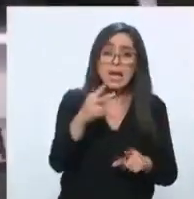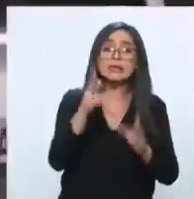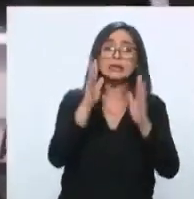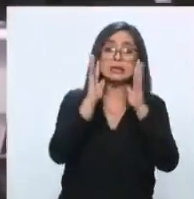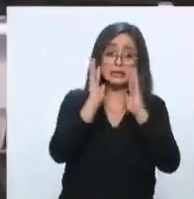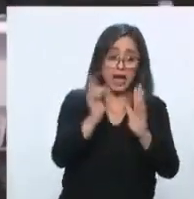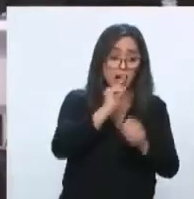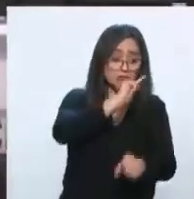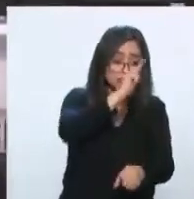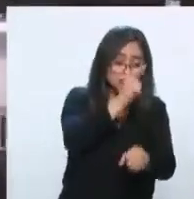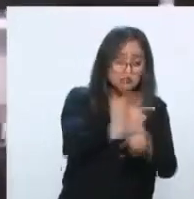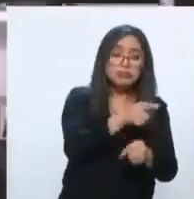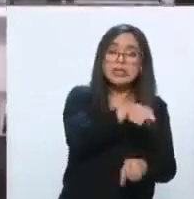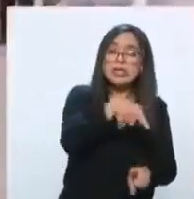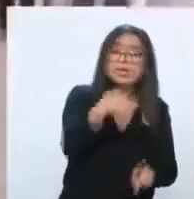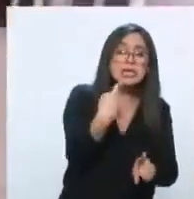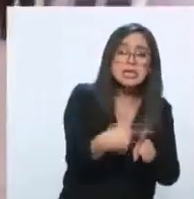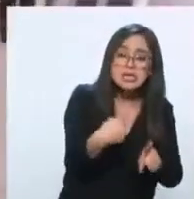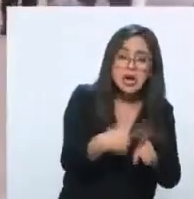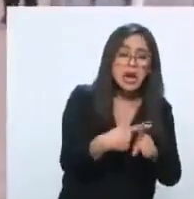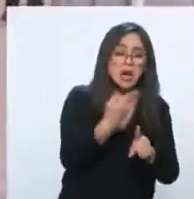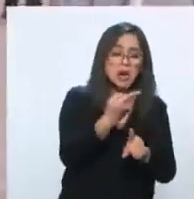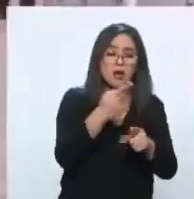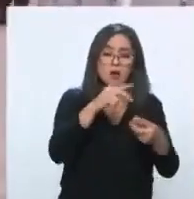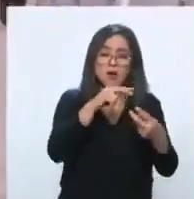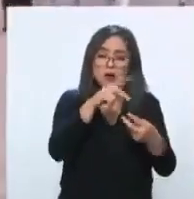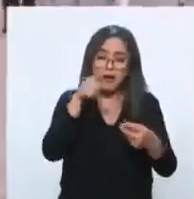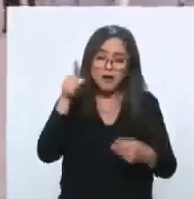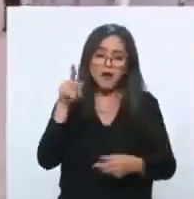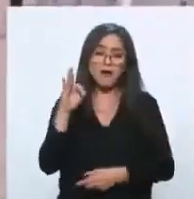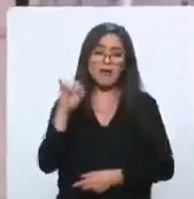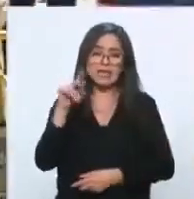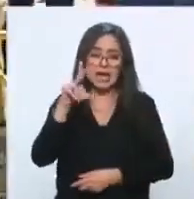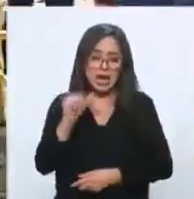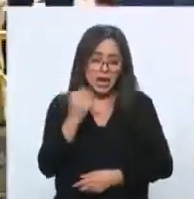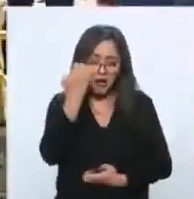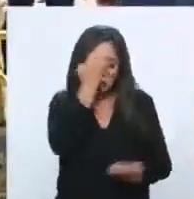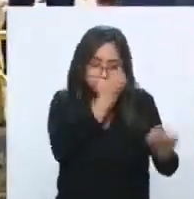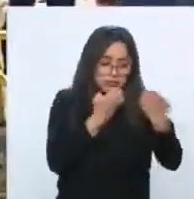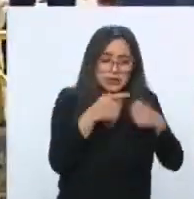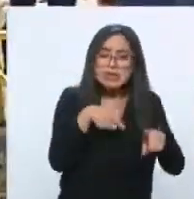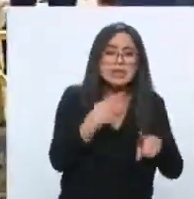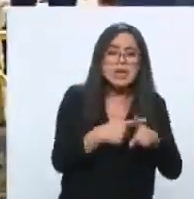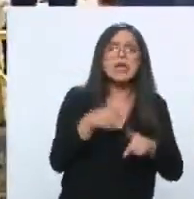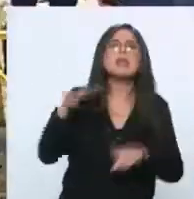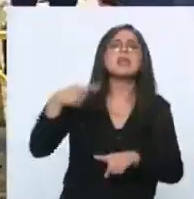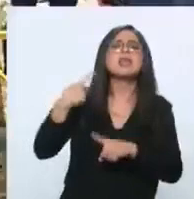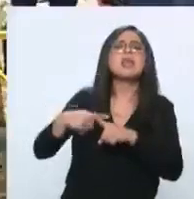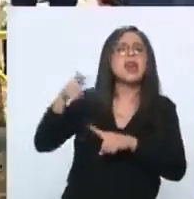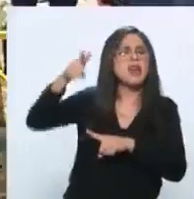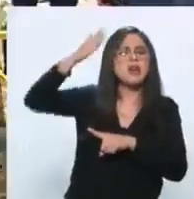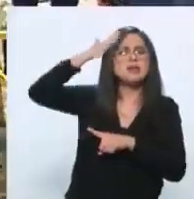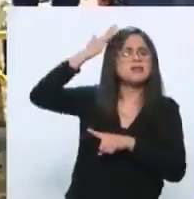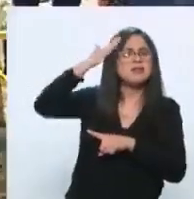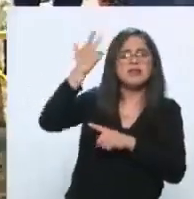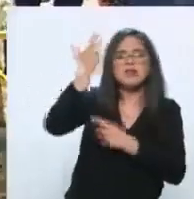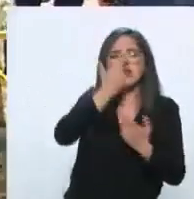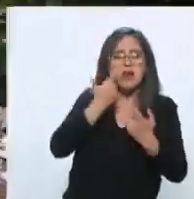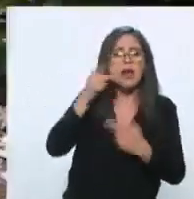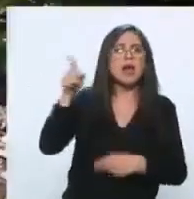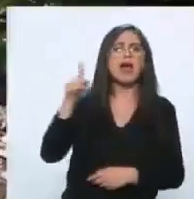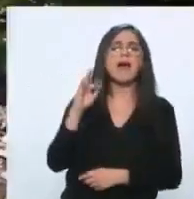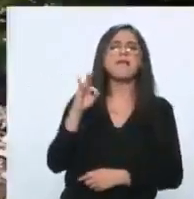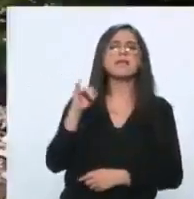posible identificación genética por parte de la Fiscalía, recordemos que quien le corresponde esta identificación es a las Fiscalías de conformidad con la